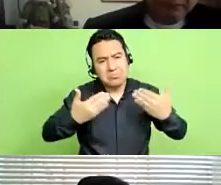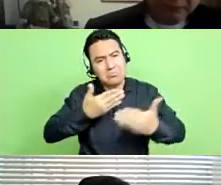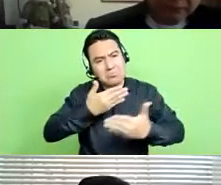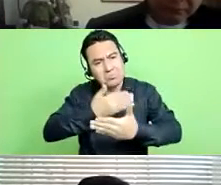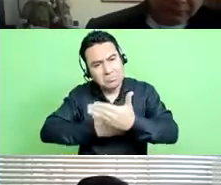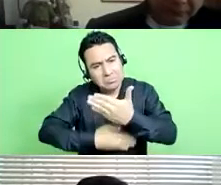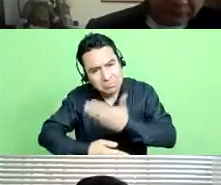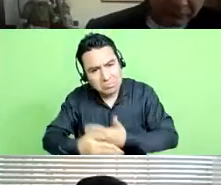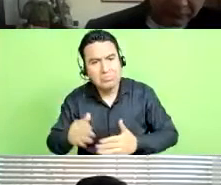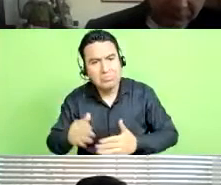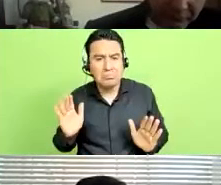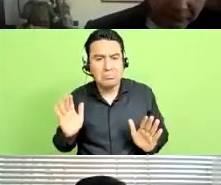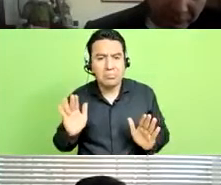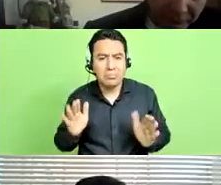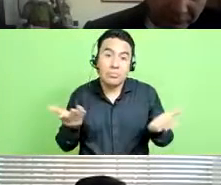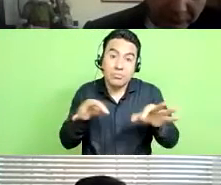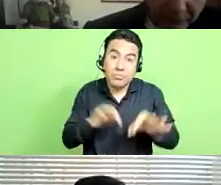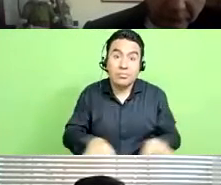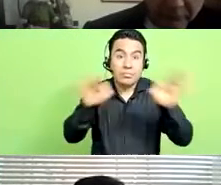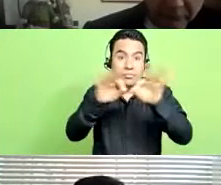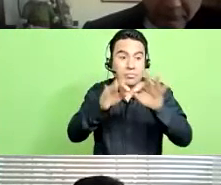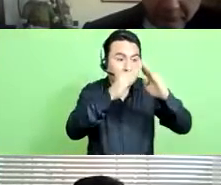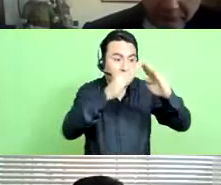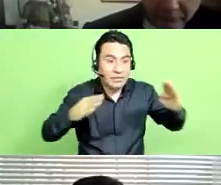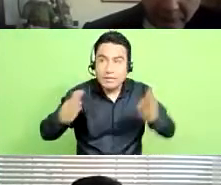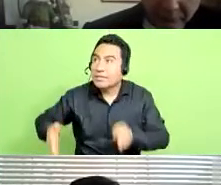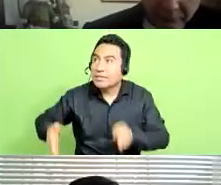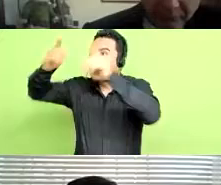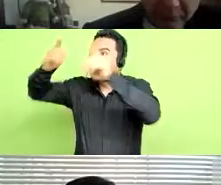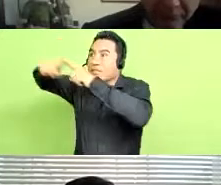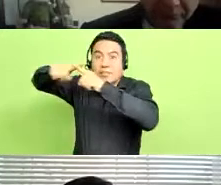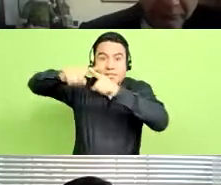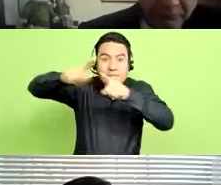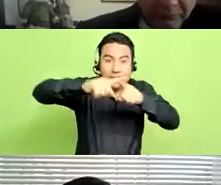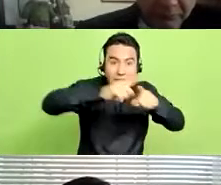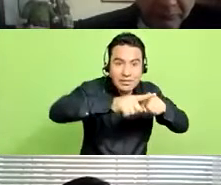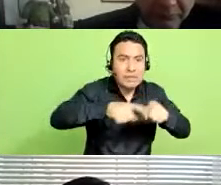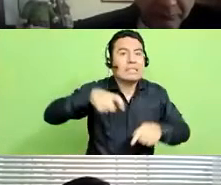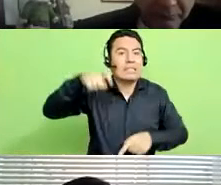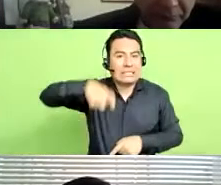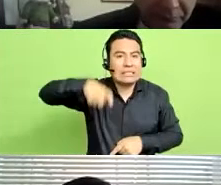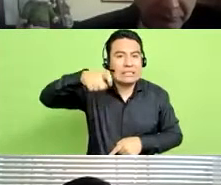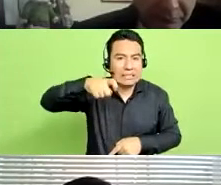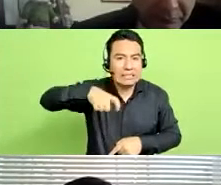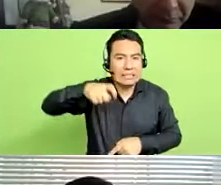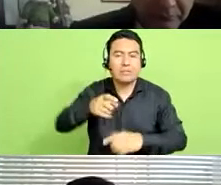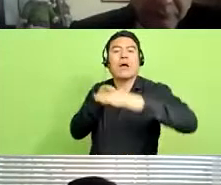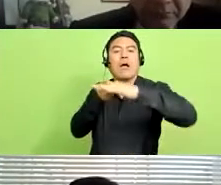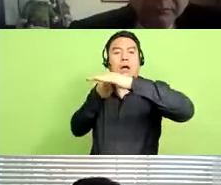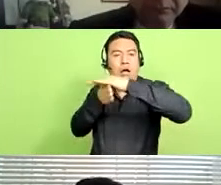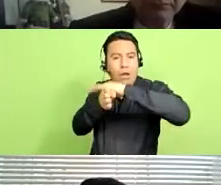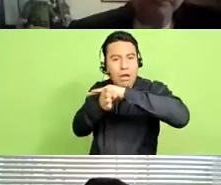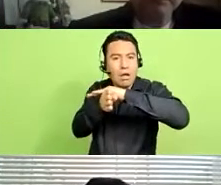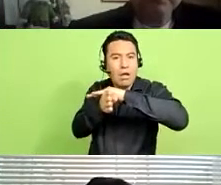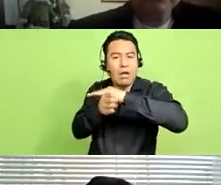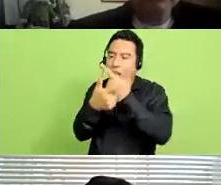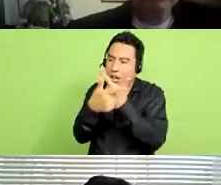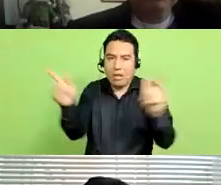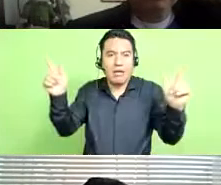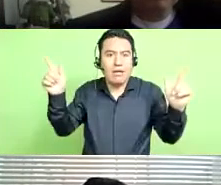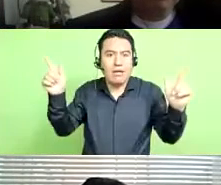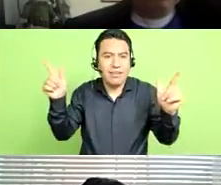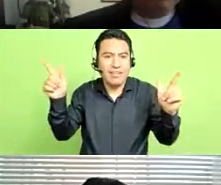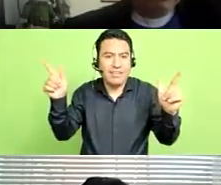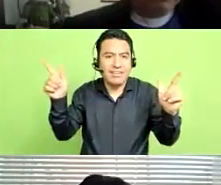las edificaciones tienen que contener estos que tener que ser vida para que todos y todas puede movilizarse como indicó césar